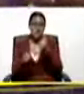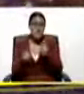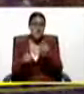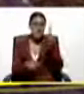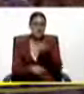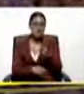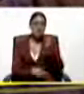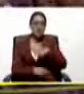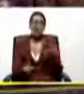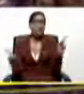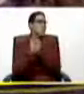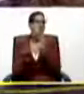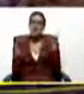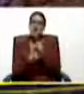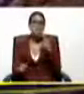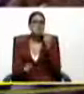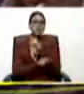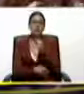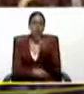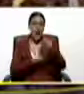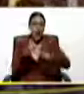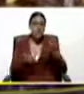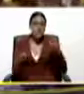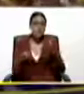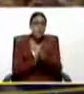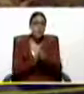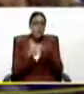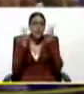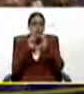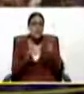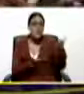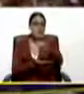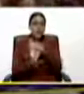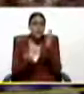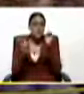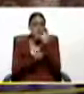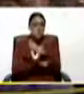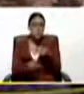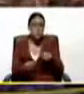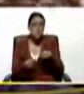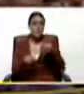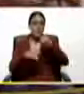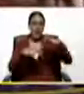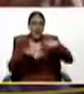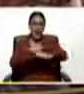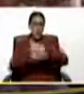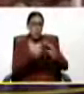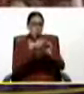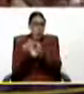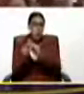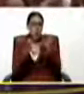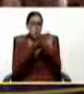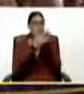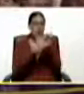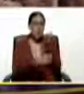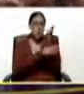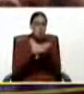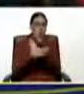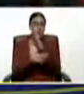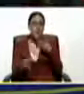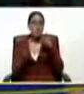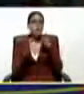¿Recoge la basura? ¿Tapa los huecos? ¿Recorre los barrios? ¿Atiende al pueblo?